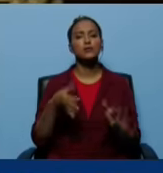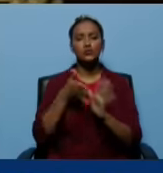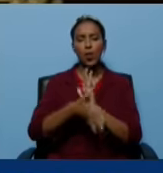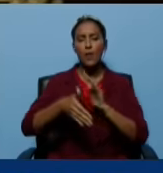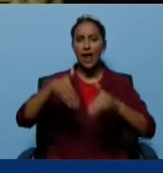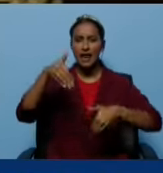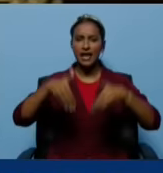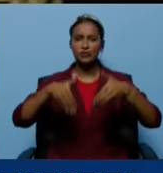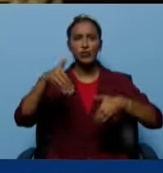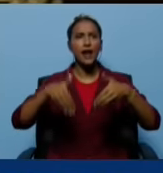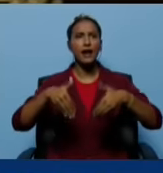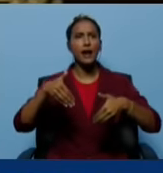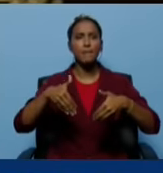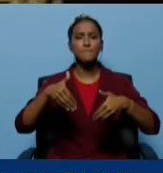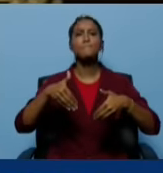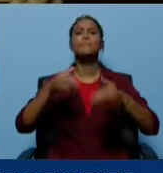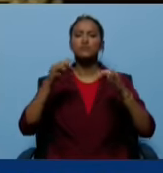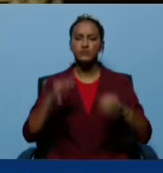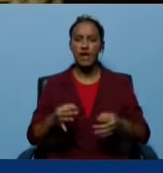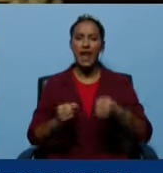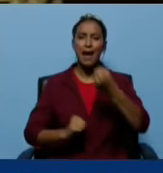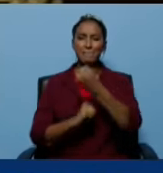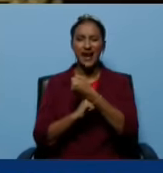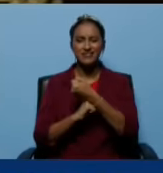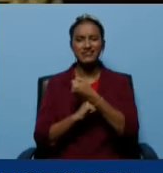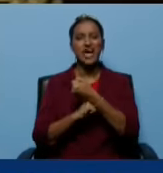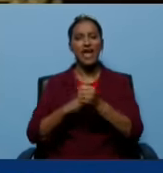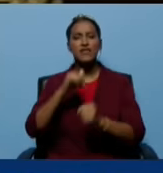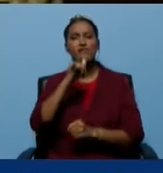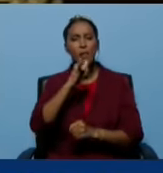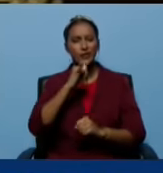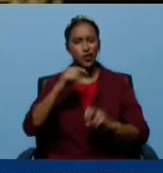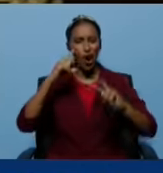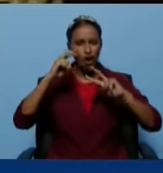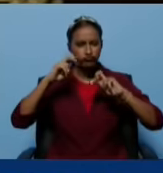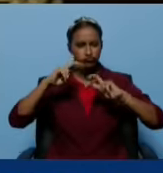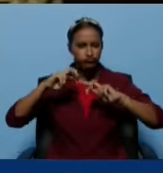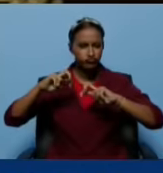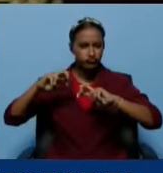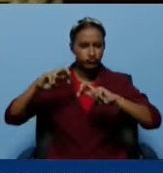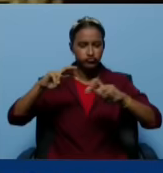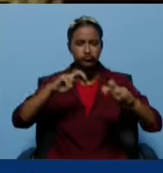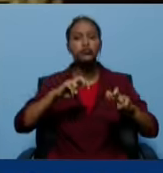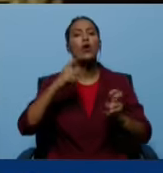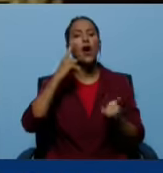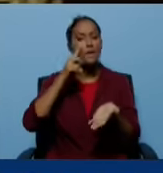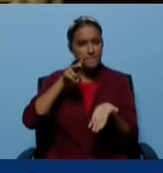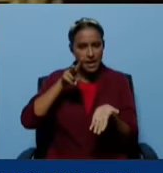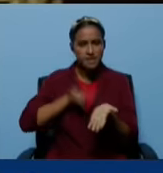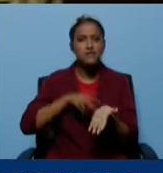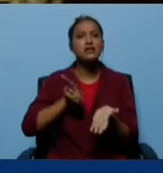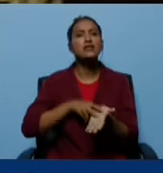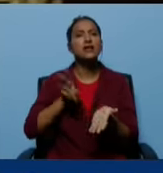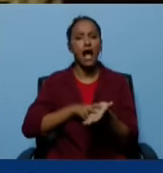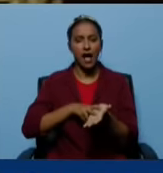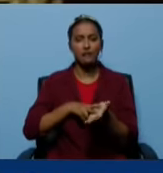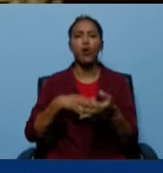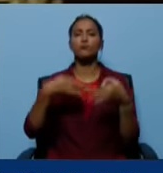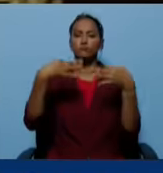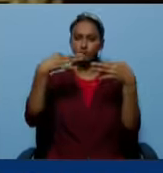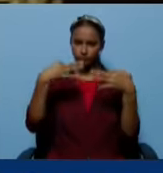en base al peritaje realizado y verificado de manera irrestricta